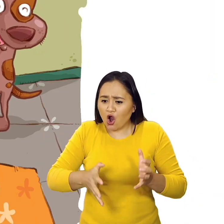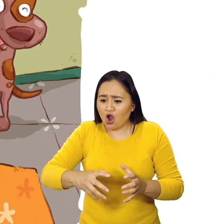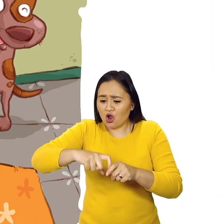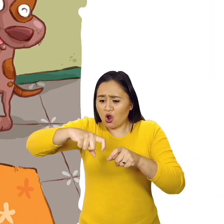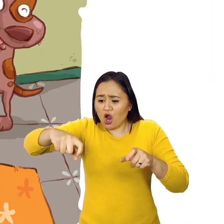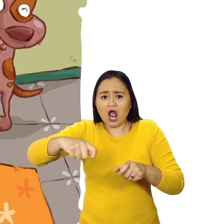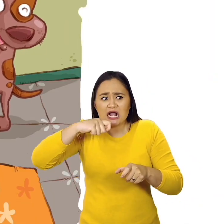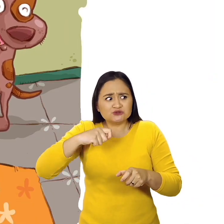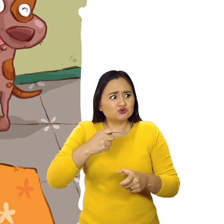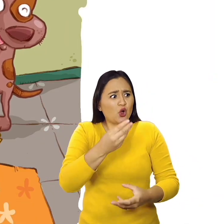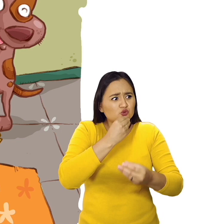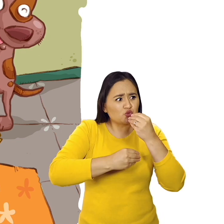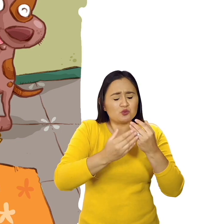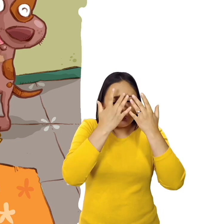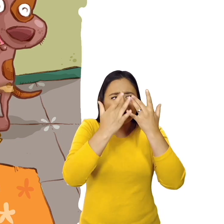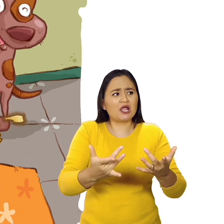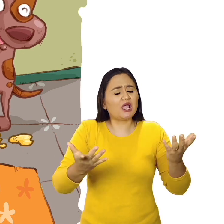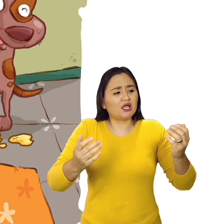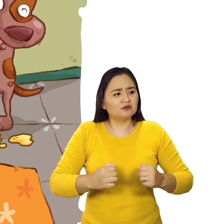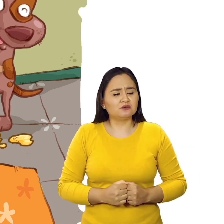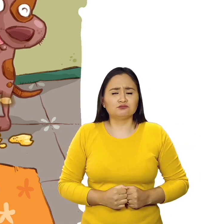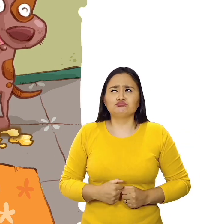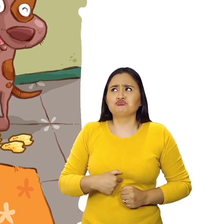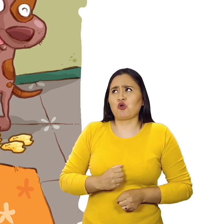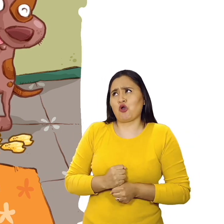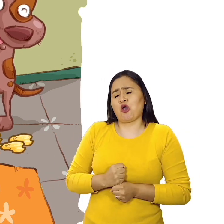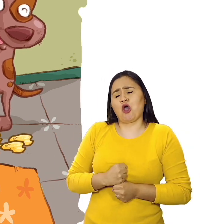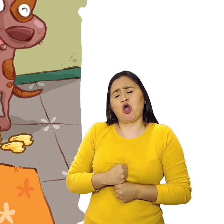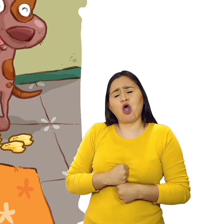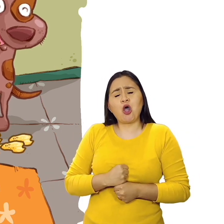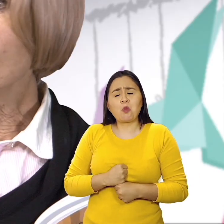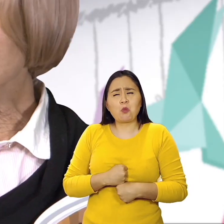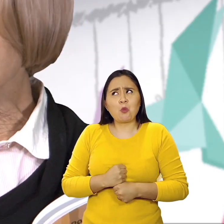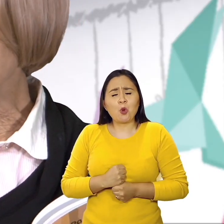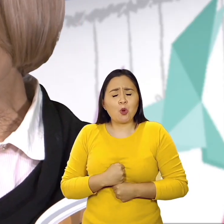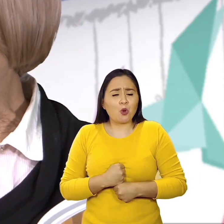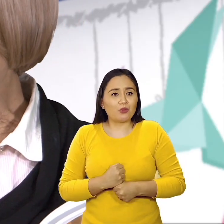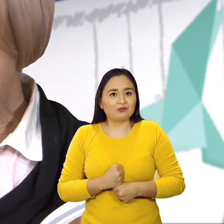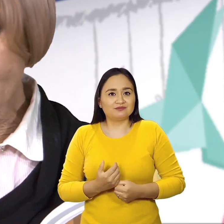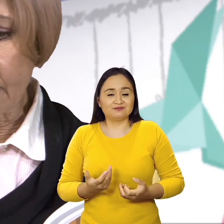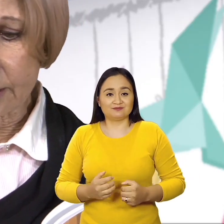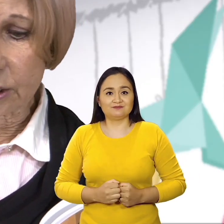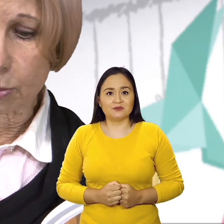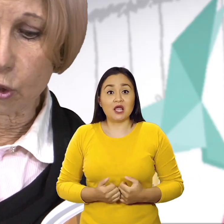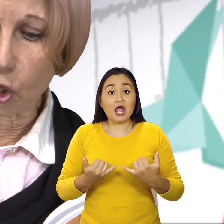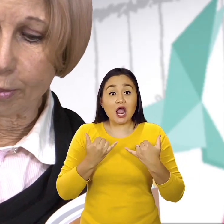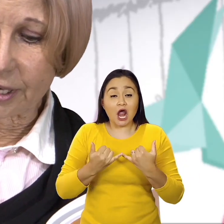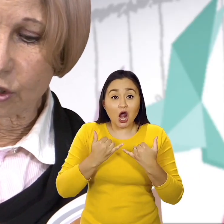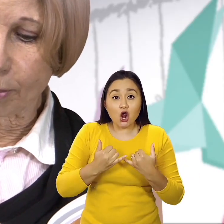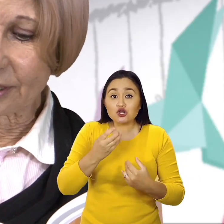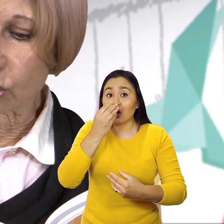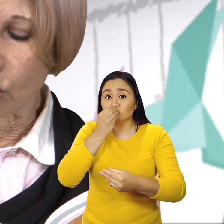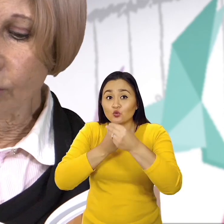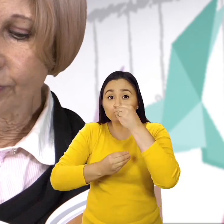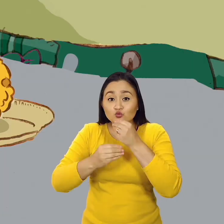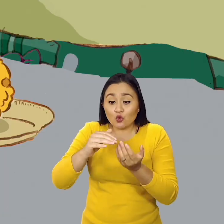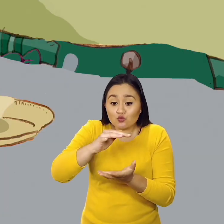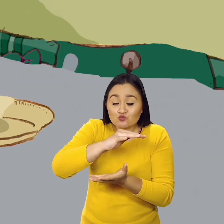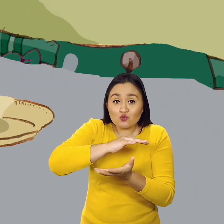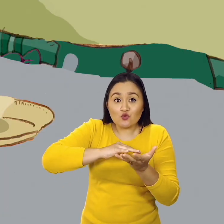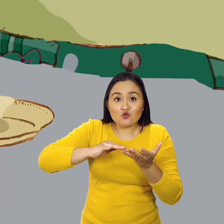qué te comiste la sopa, la olla y el cucharón?», preguntó el bolón. «Porque tenía hambre», respondió Perrito